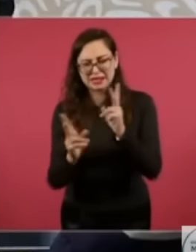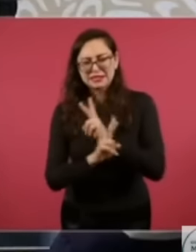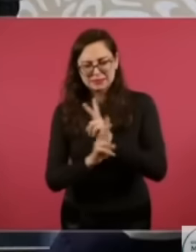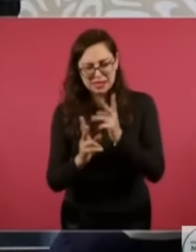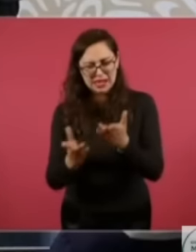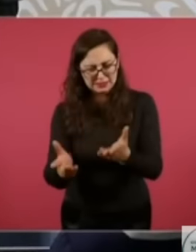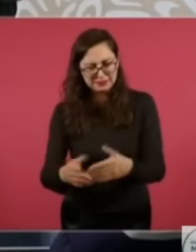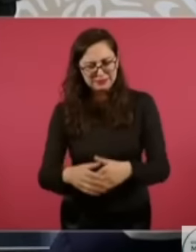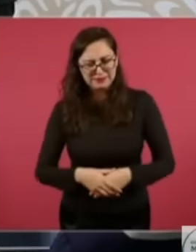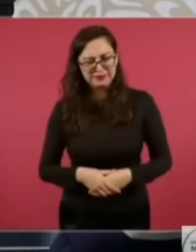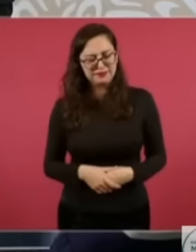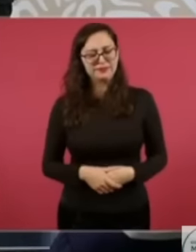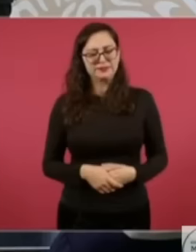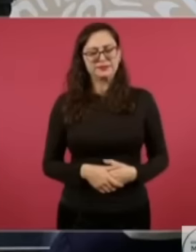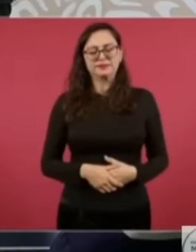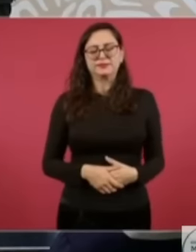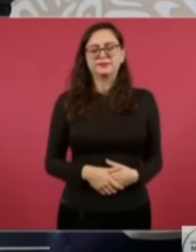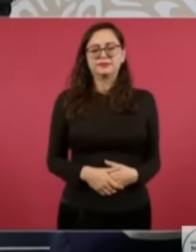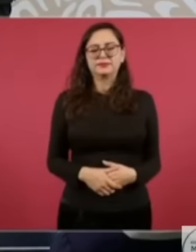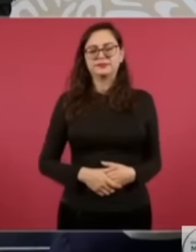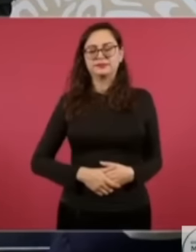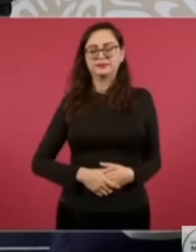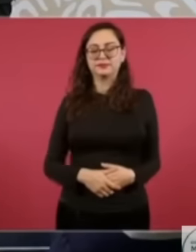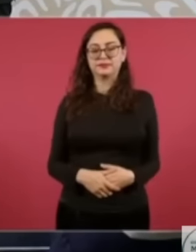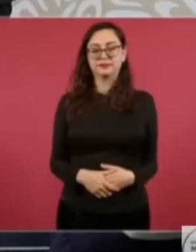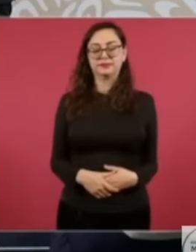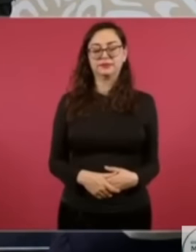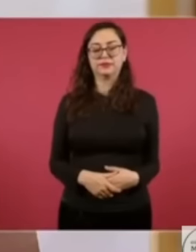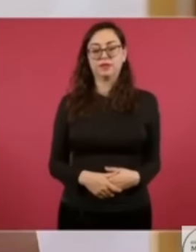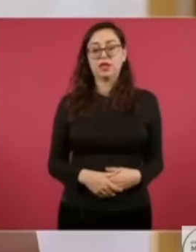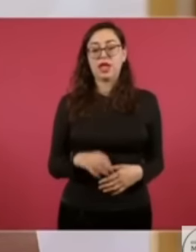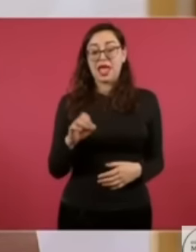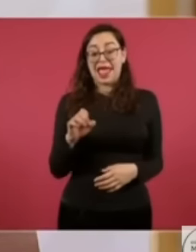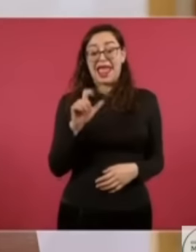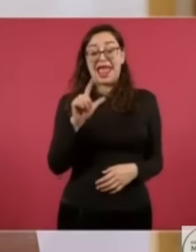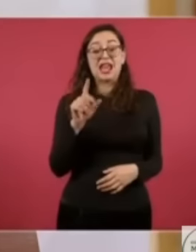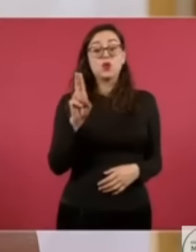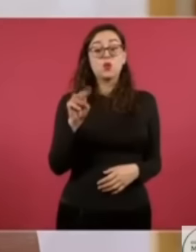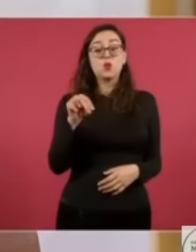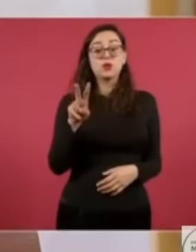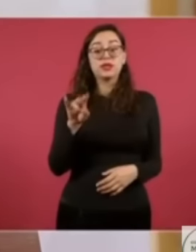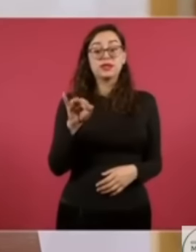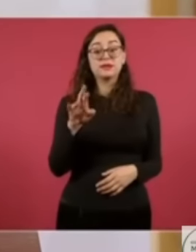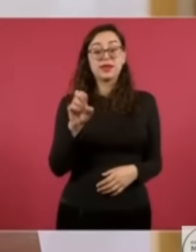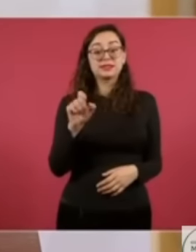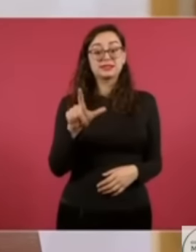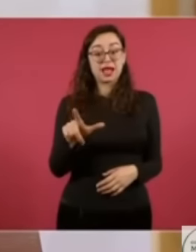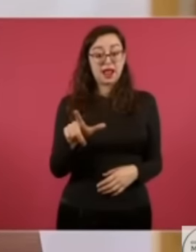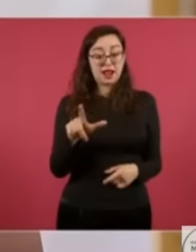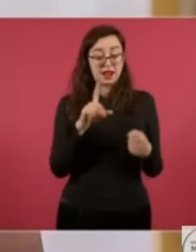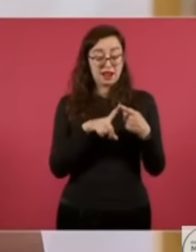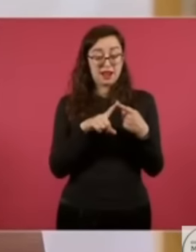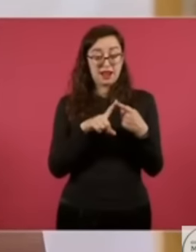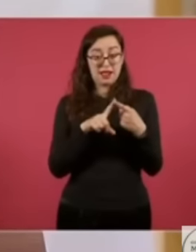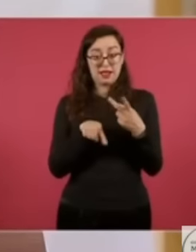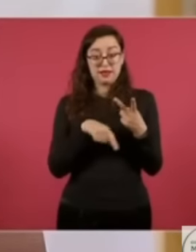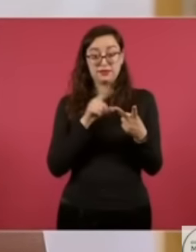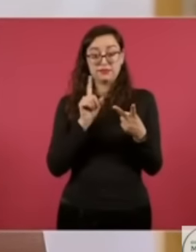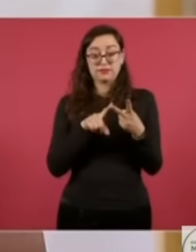tiempo. Agarras aire. Pon la del Universal y pon la de.